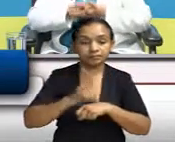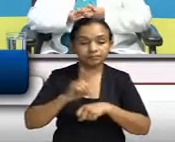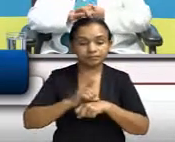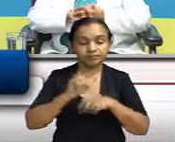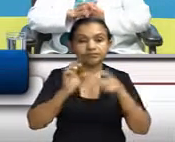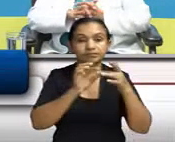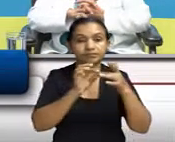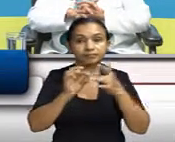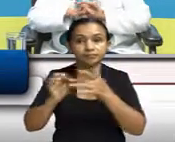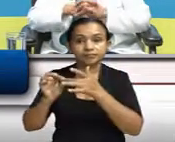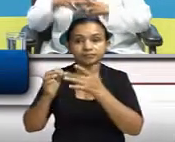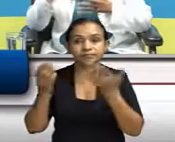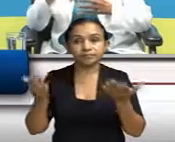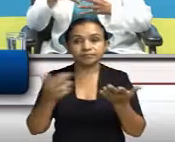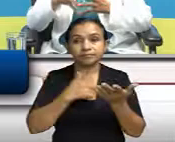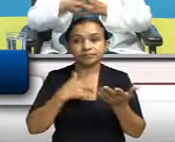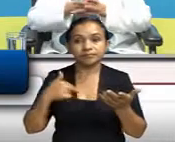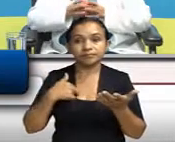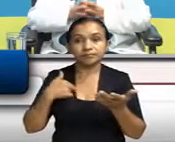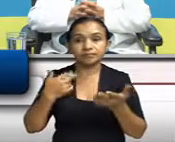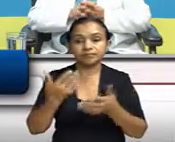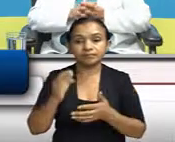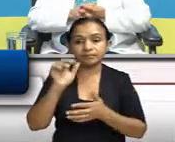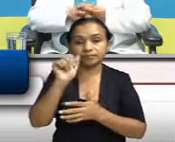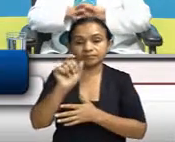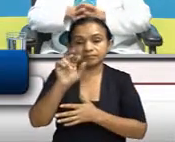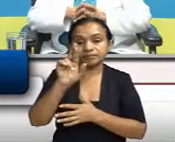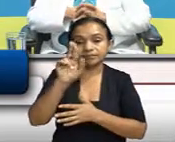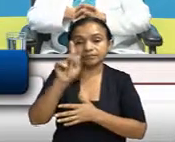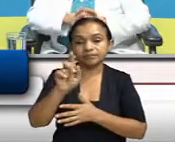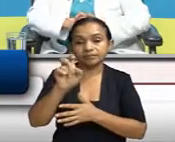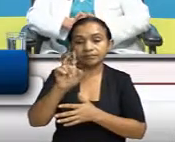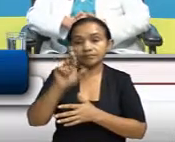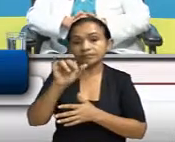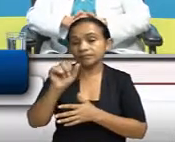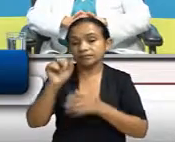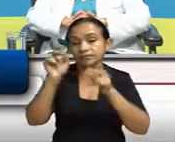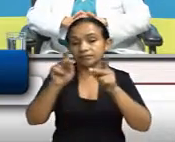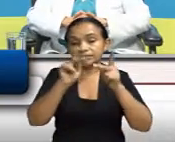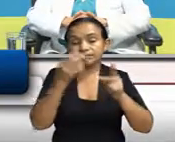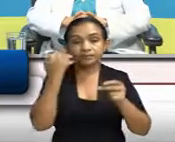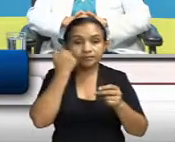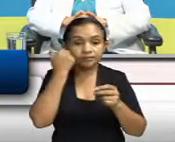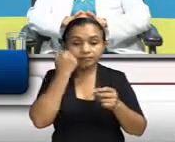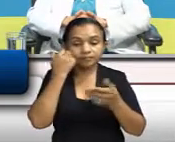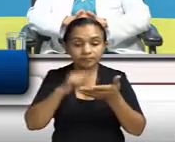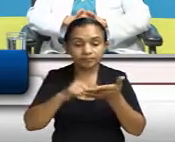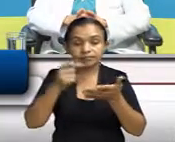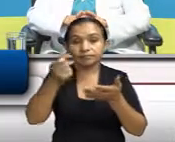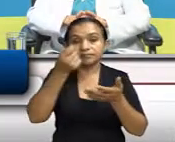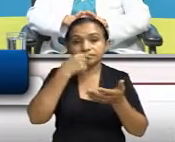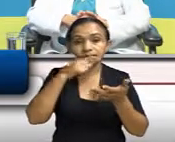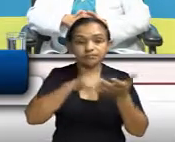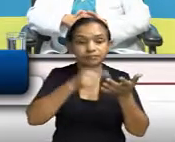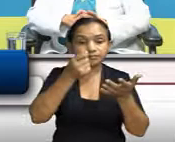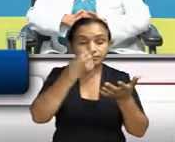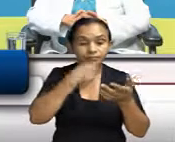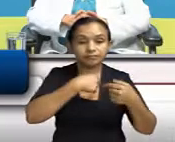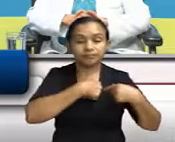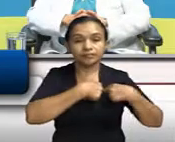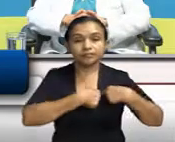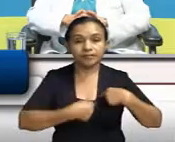preparado, que es el hemodinamista para ver las arterias. Ahora, el tratamiento para una persona que tiene angina de pecho, ¿cuál es? ¿Hay una